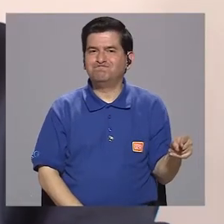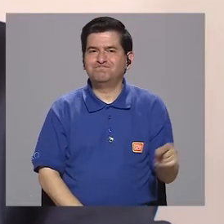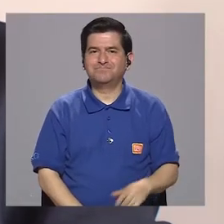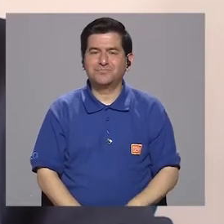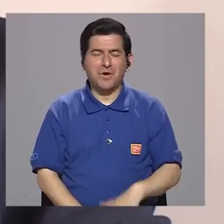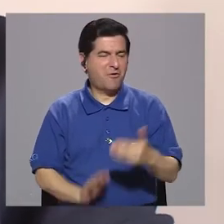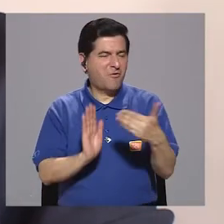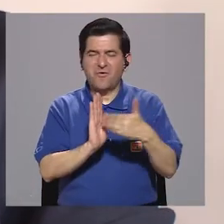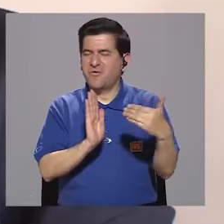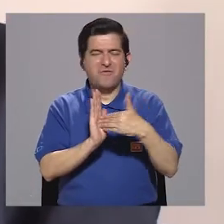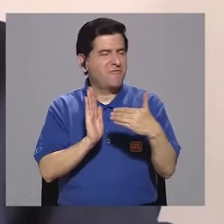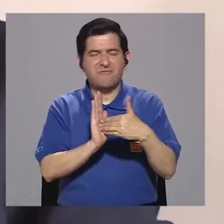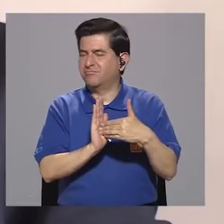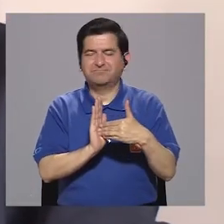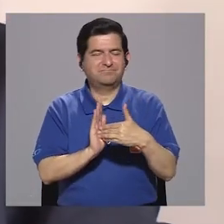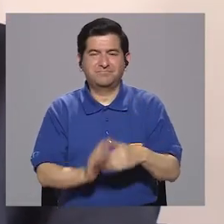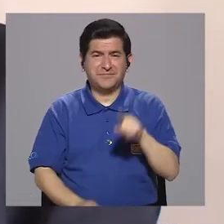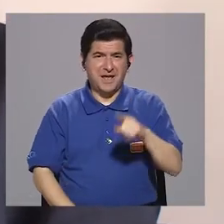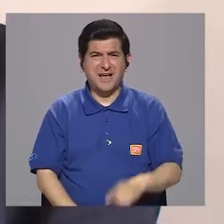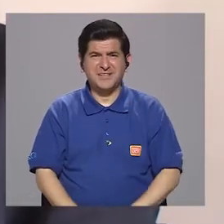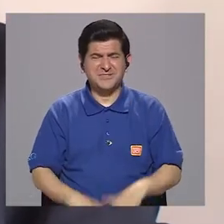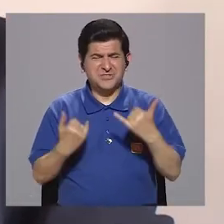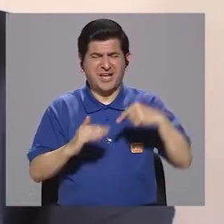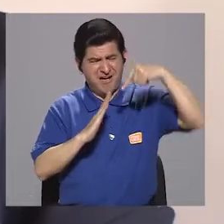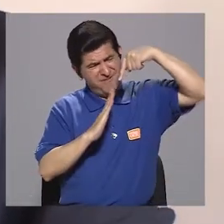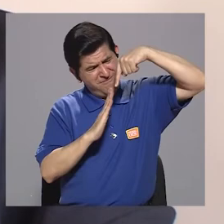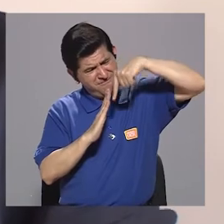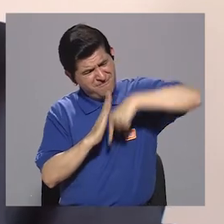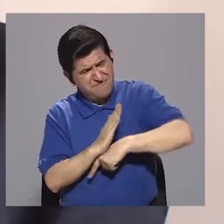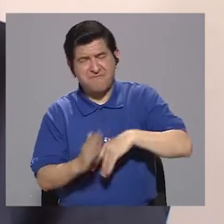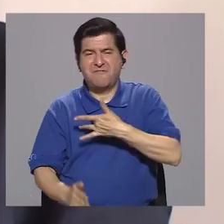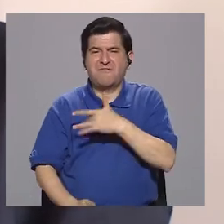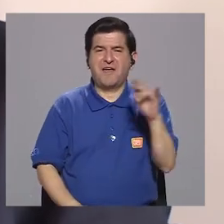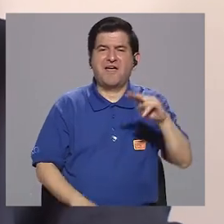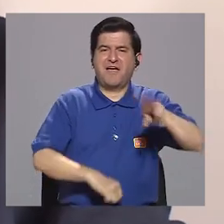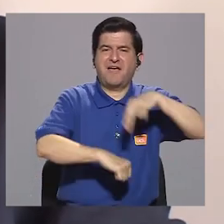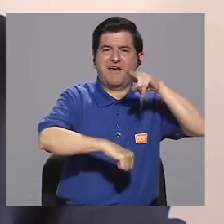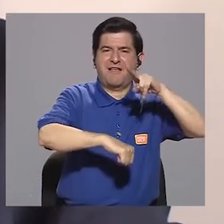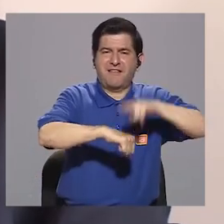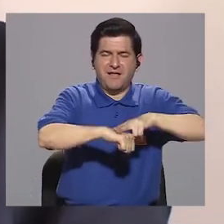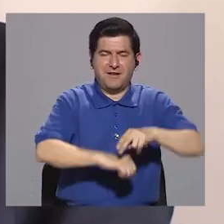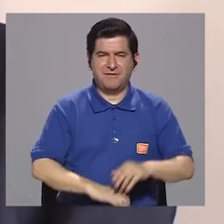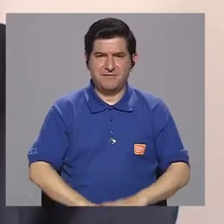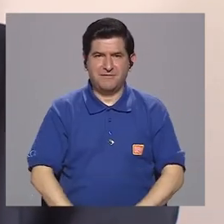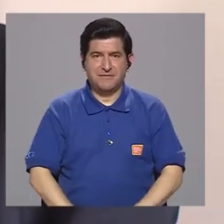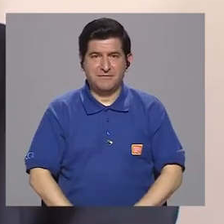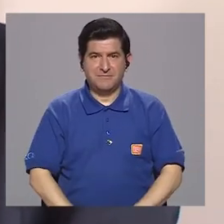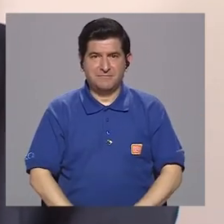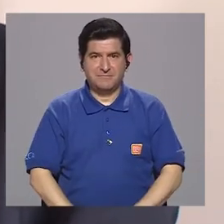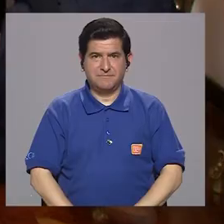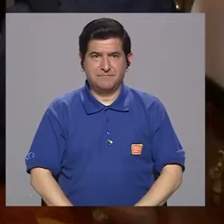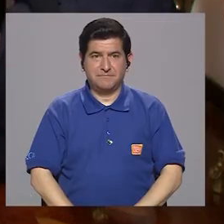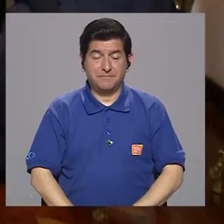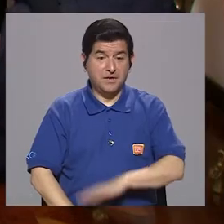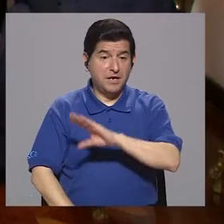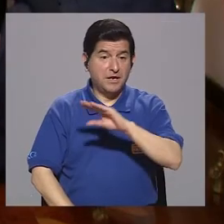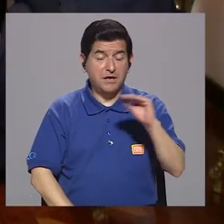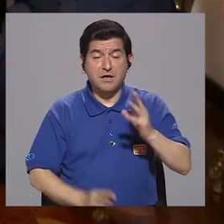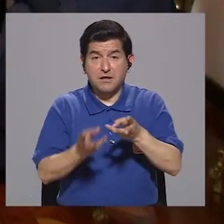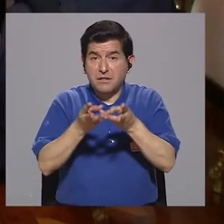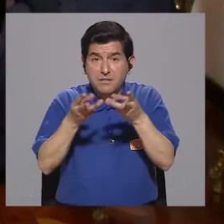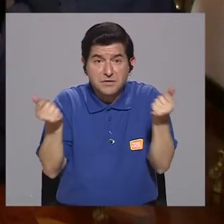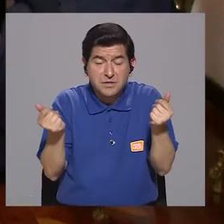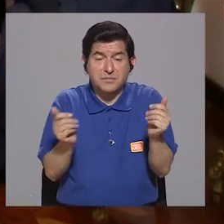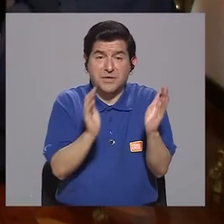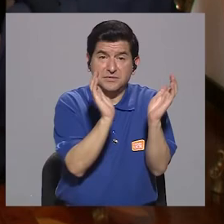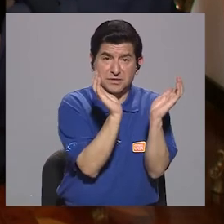sufrir un deterioro. Eso está muy arraigado en el alma nacional, ¿verdad? Profundamente. Bueno, y además, si desapareciera